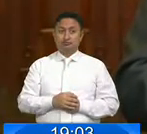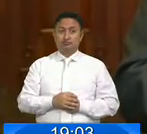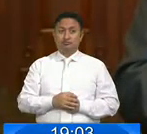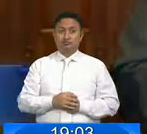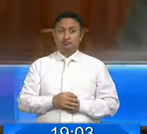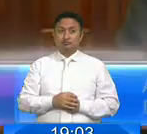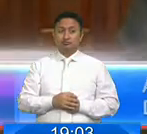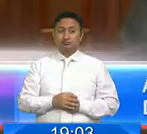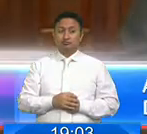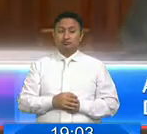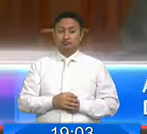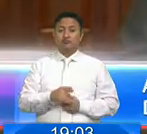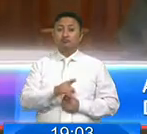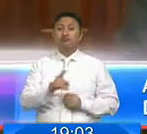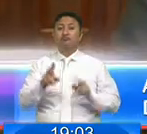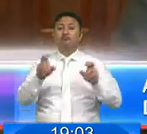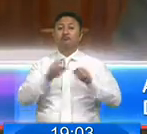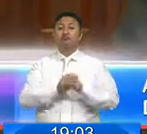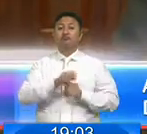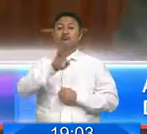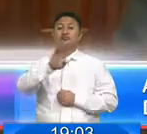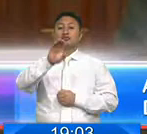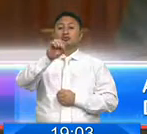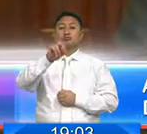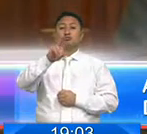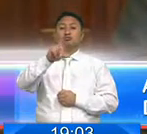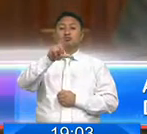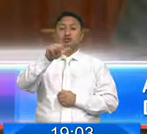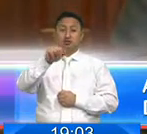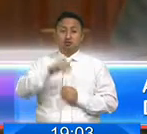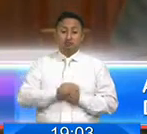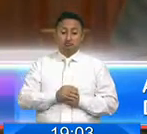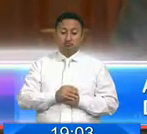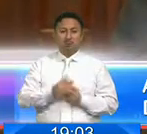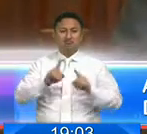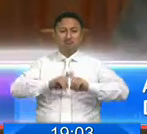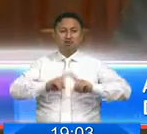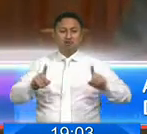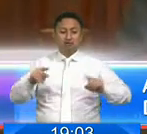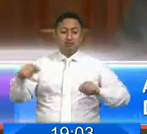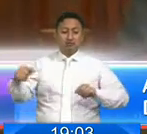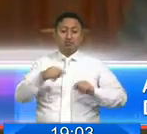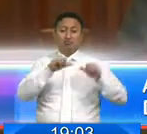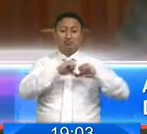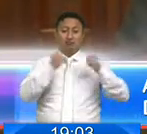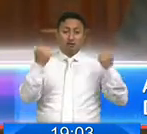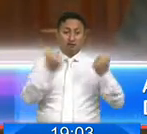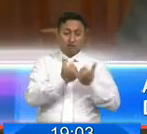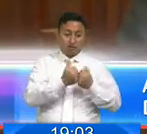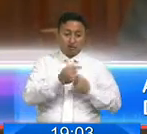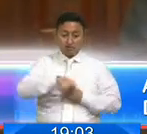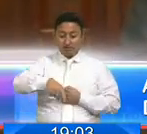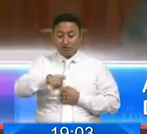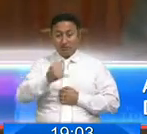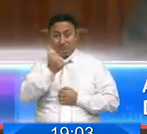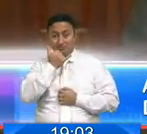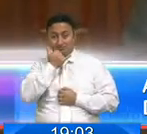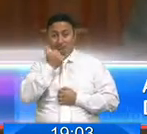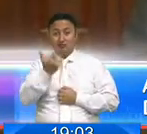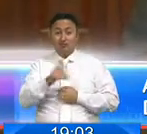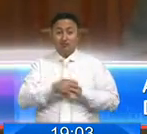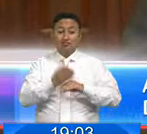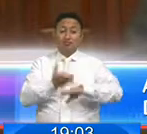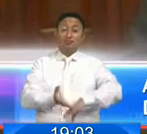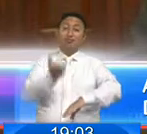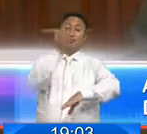En el caso de Viviana Bonilla es diferente, pues en el Pleno se argumentó que el supuesto delito se lo habría cometido cuando ella